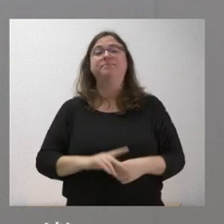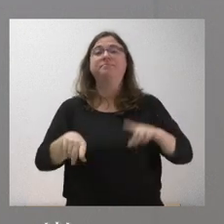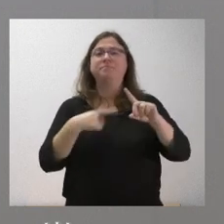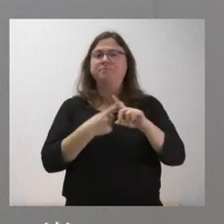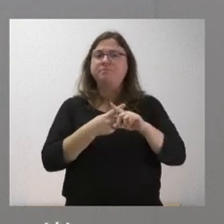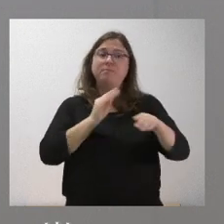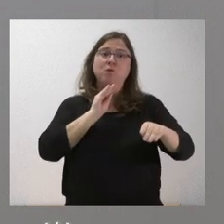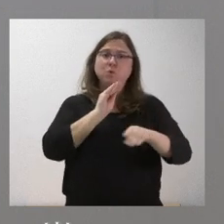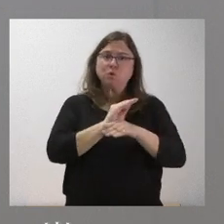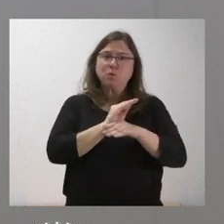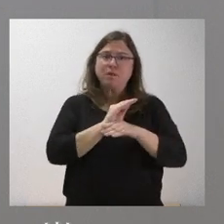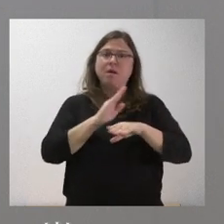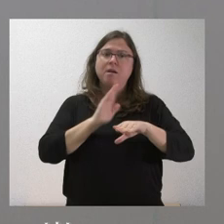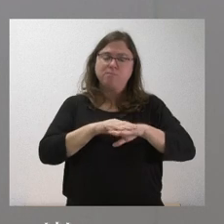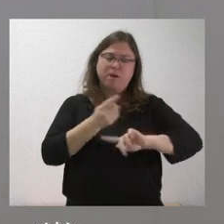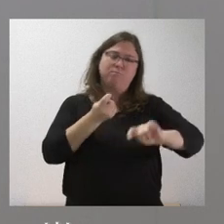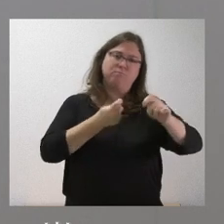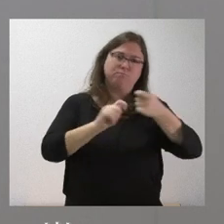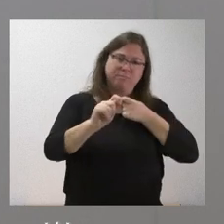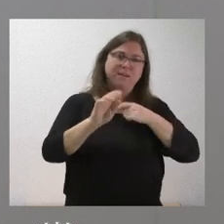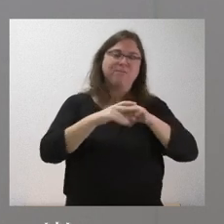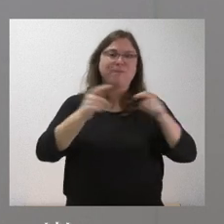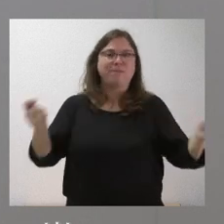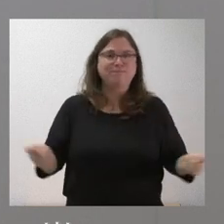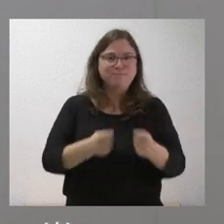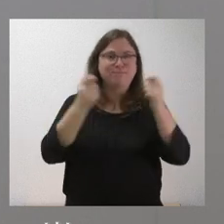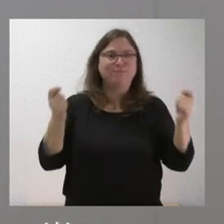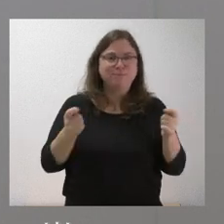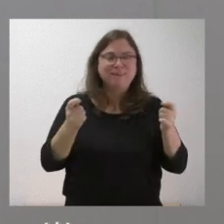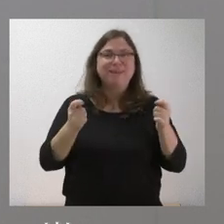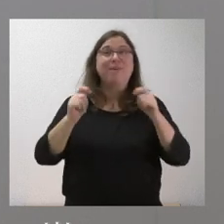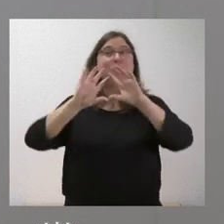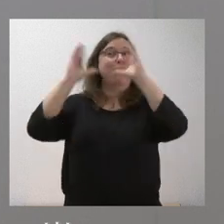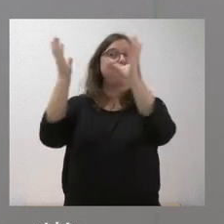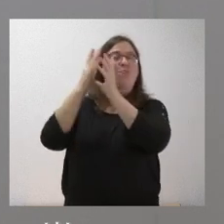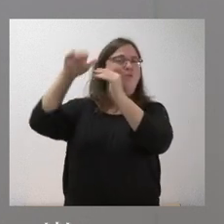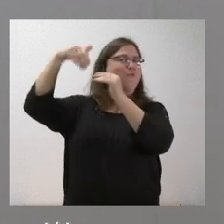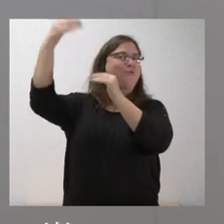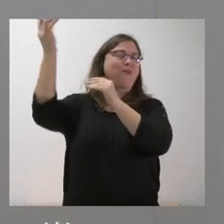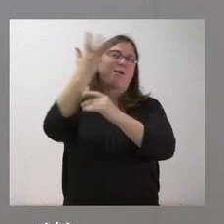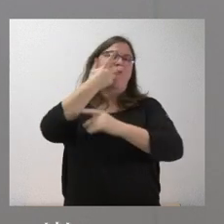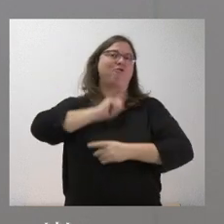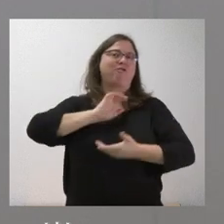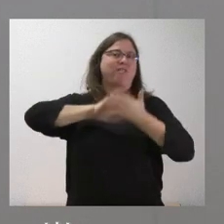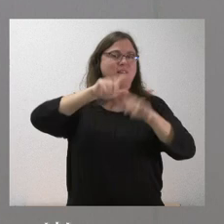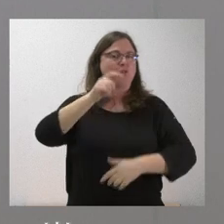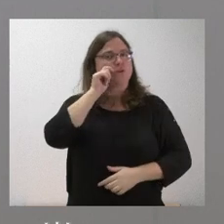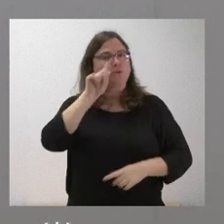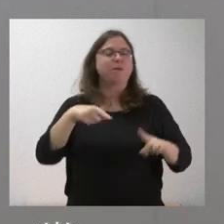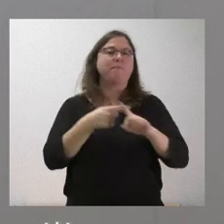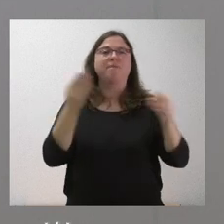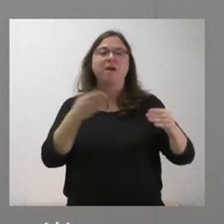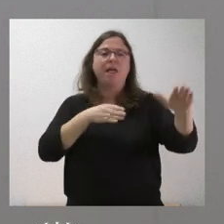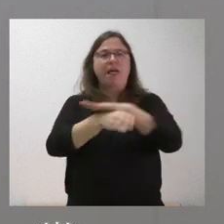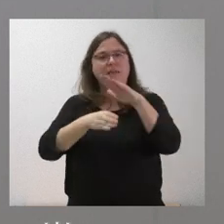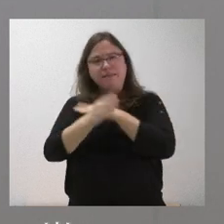tanto subvenciones para comercializar y promover la internalización de la oferta turística de Castilla de León como para mejorar la accesibilidad y